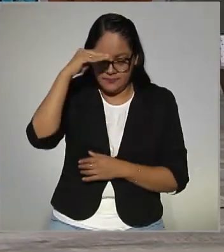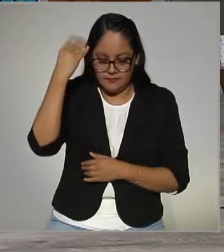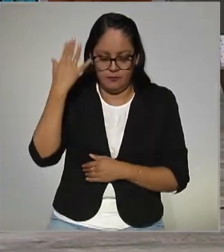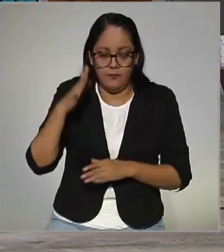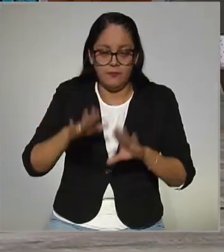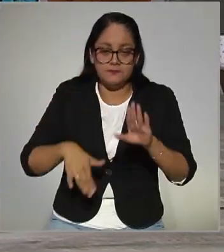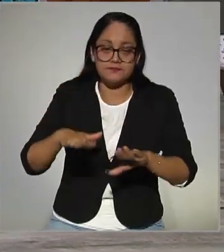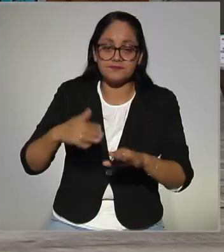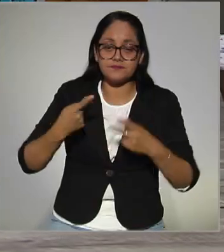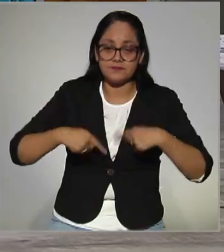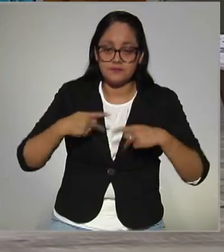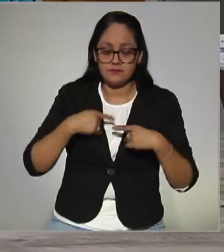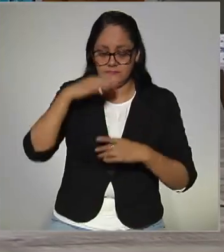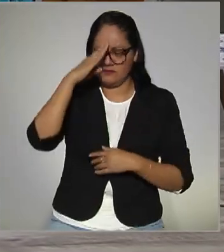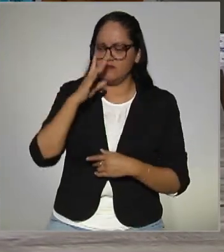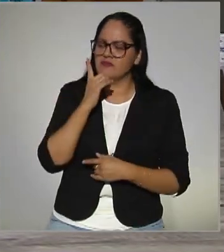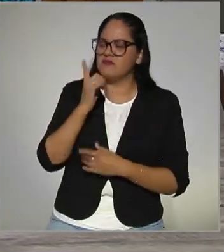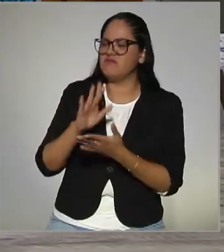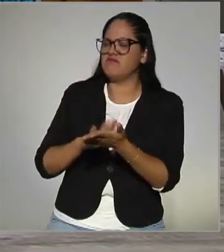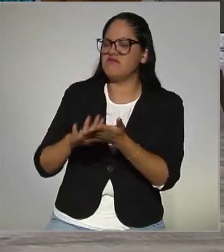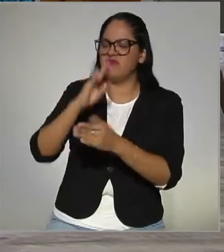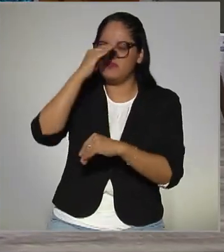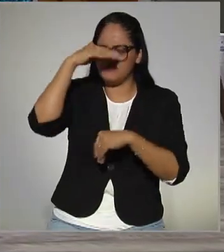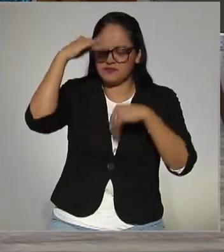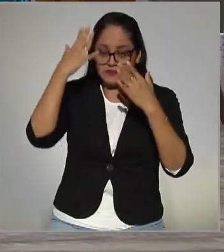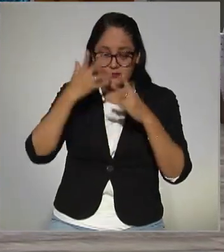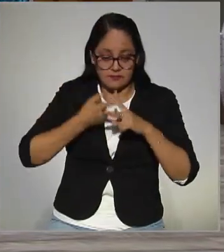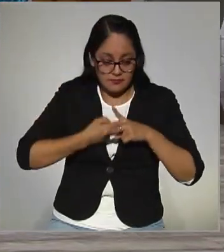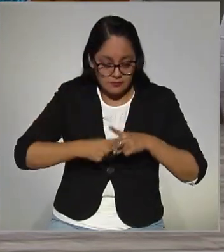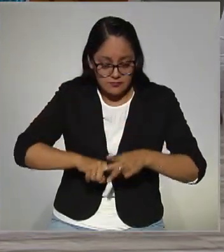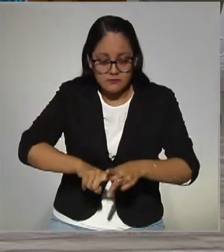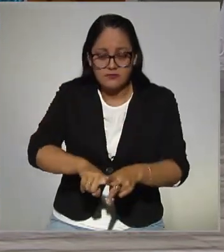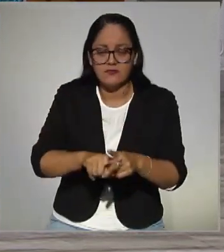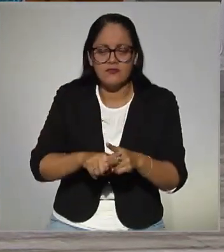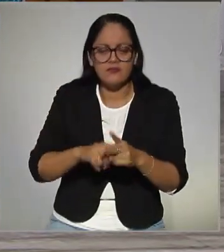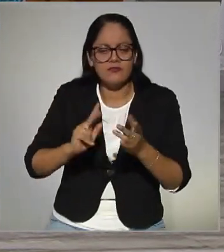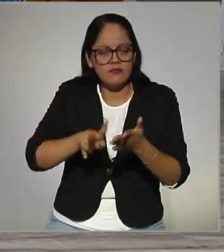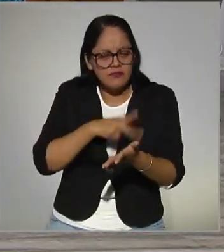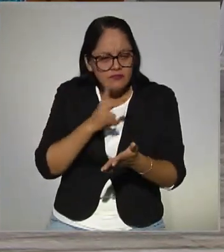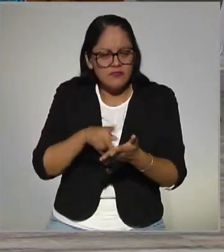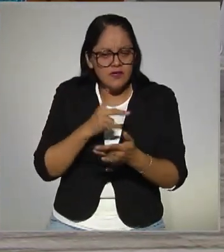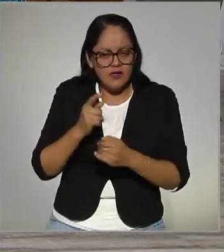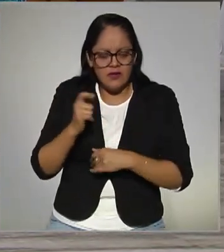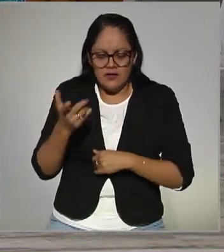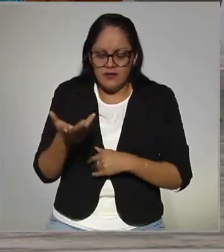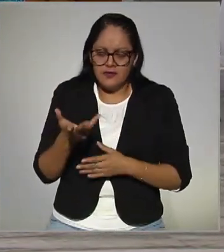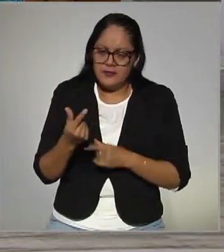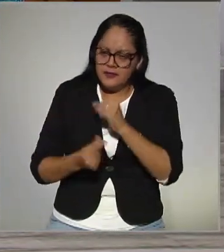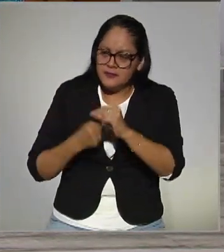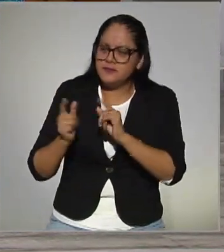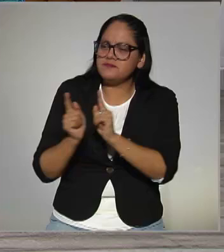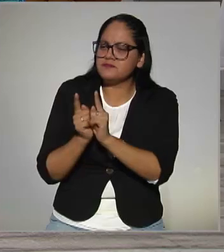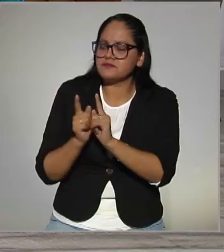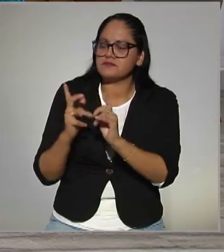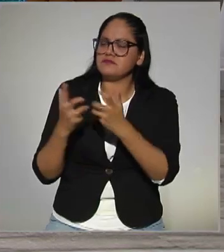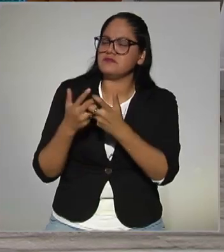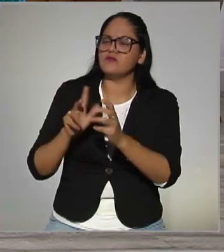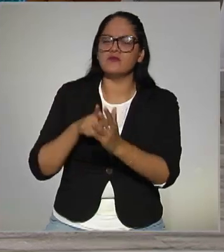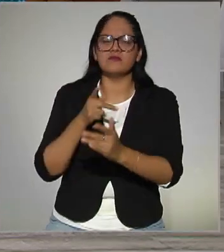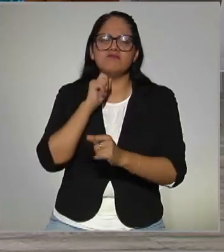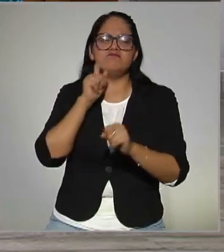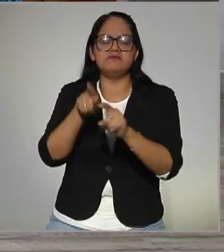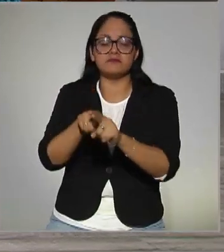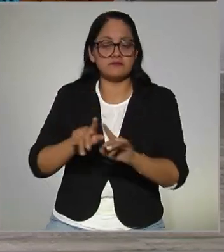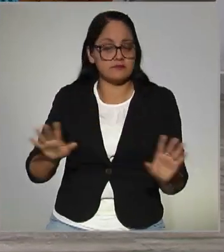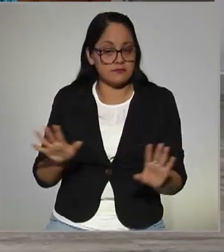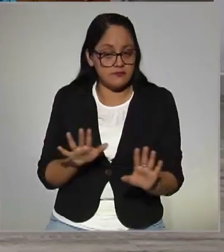que el perdón es este borrón y cuenta nueva y tengo que empezar a volver a relacionarme con todos de la misma manera. No. Este